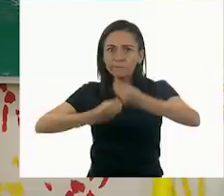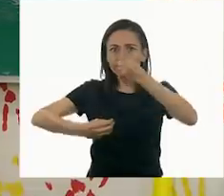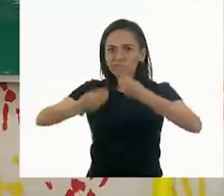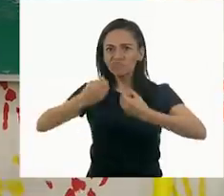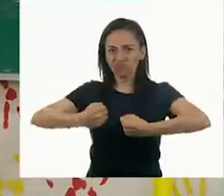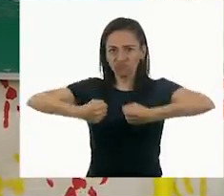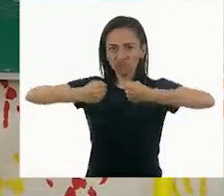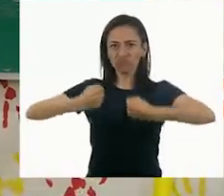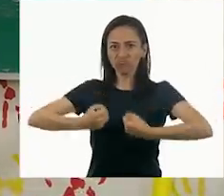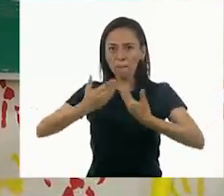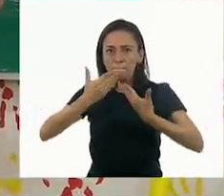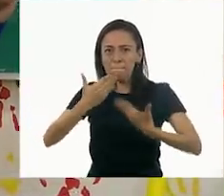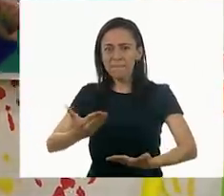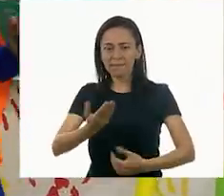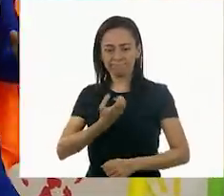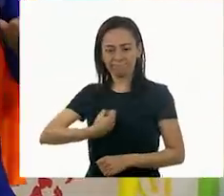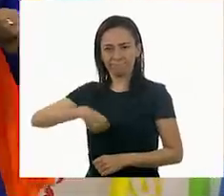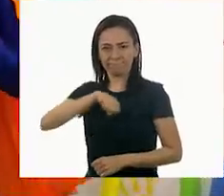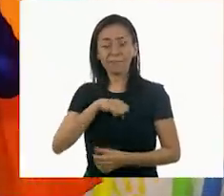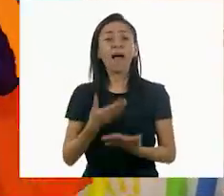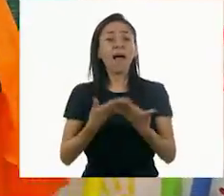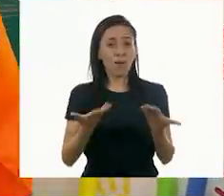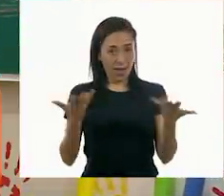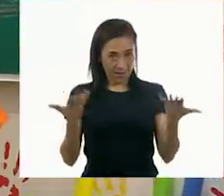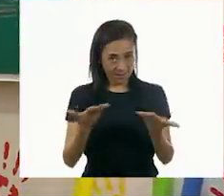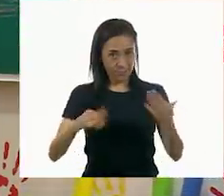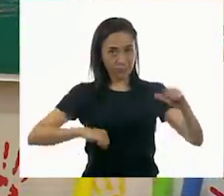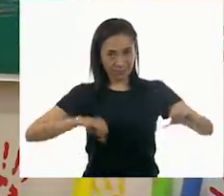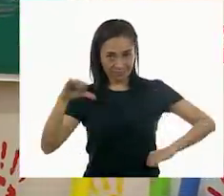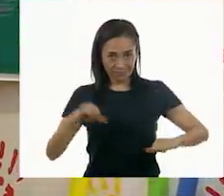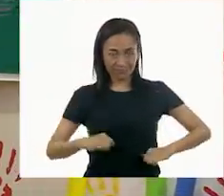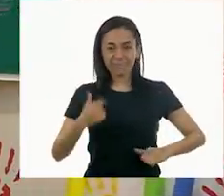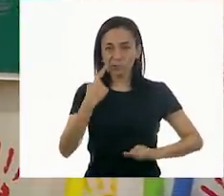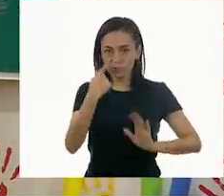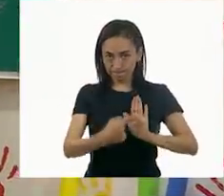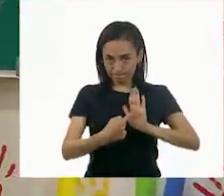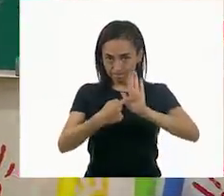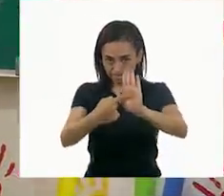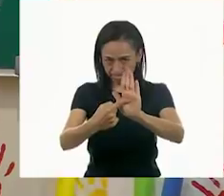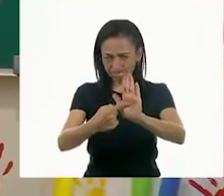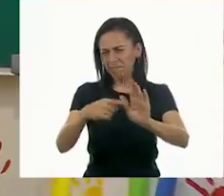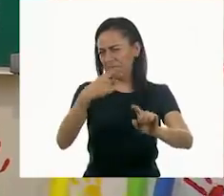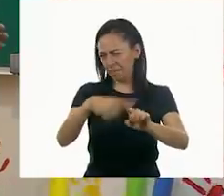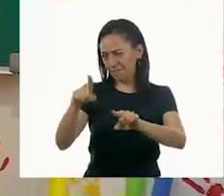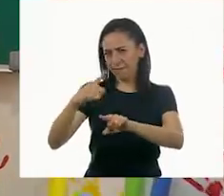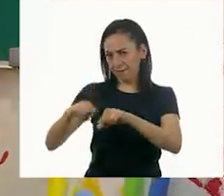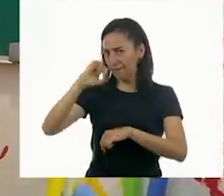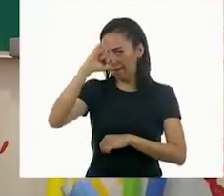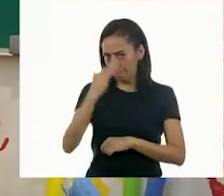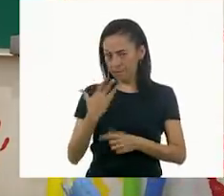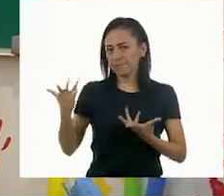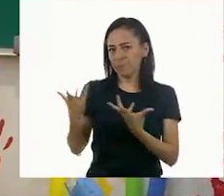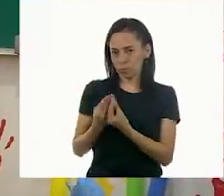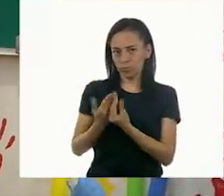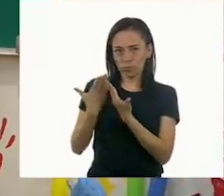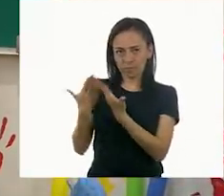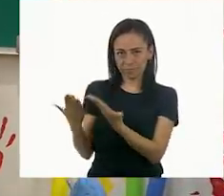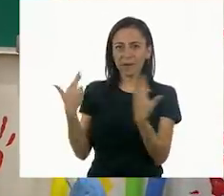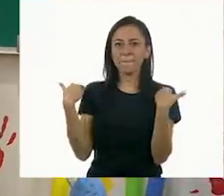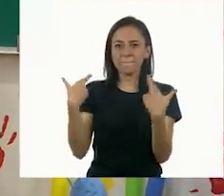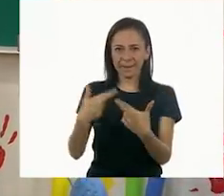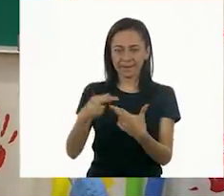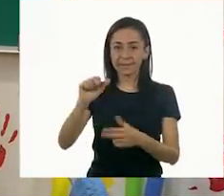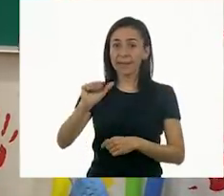actividad. Les voy a mostrar unas imágenes junto con la maestra Alma Livia, las cuales tienen a